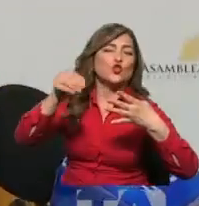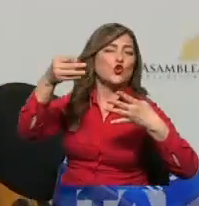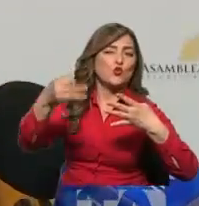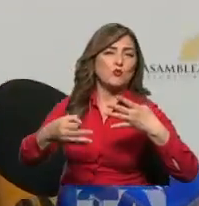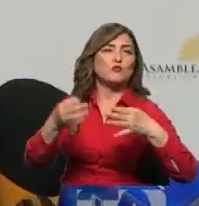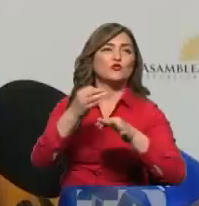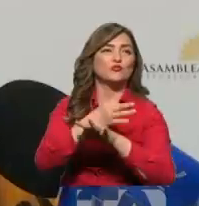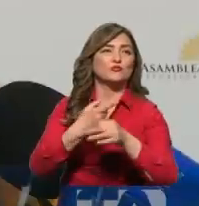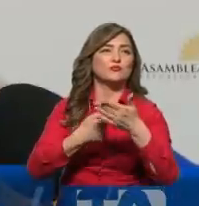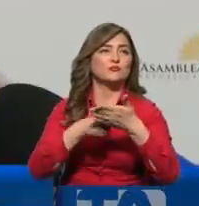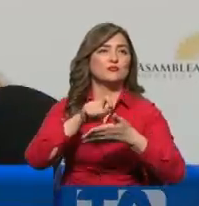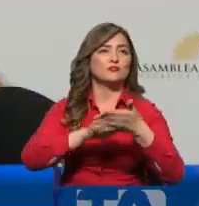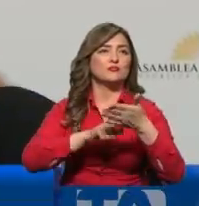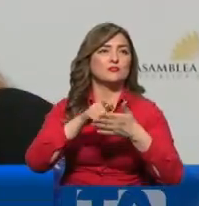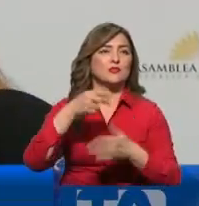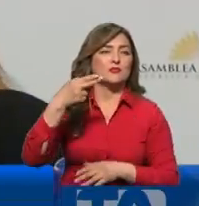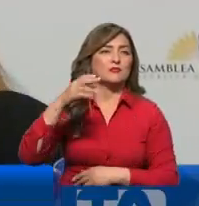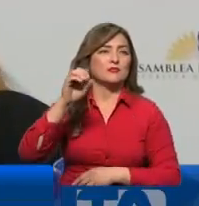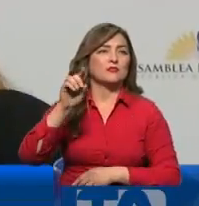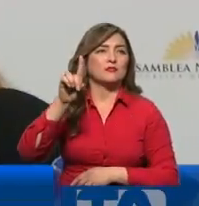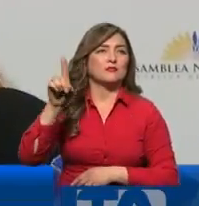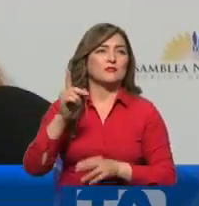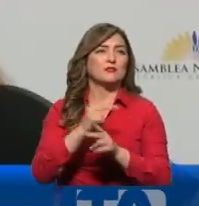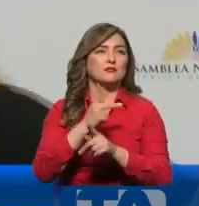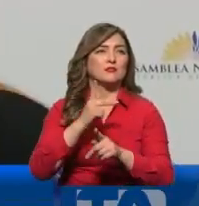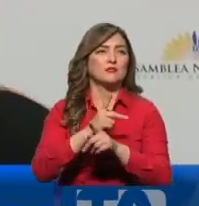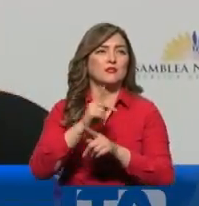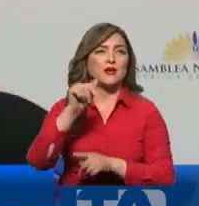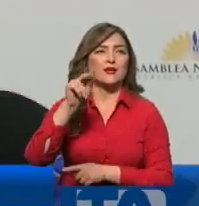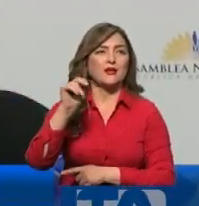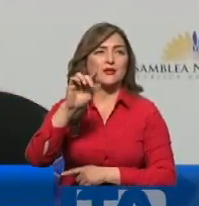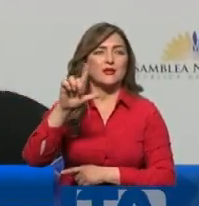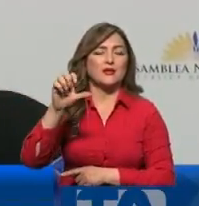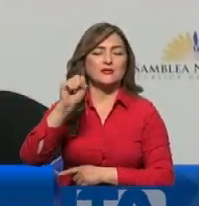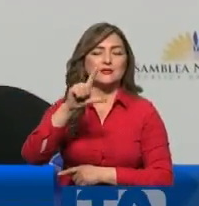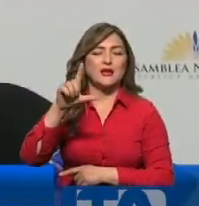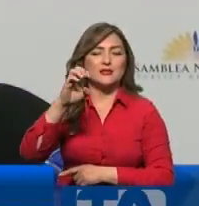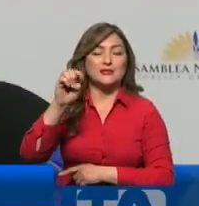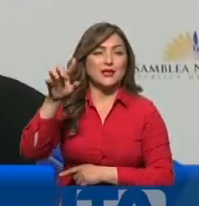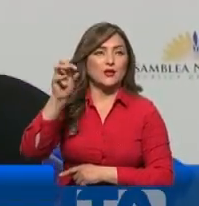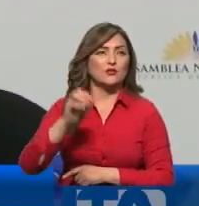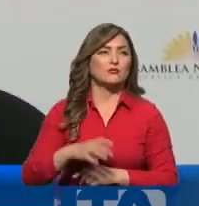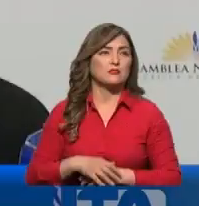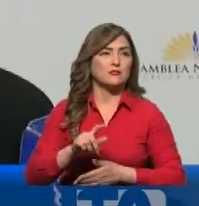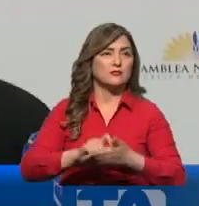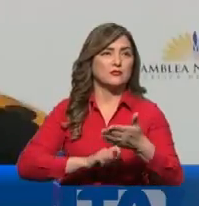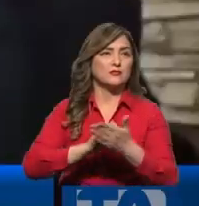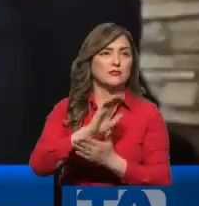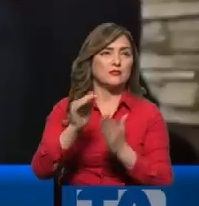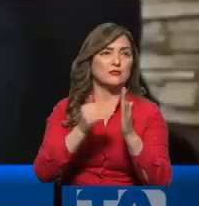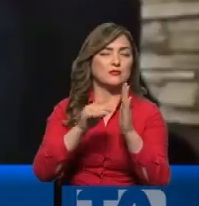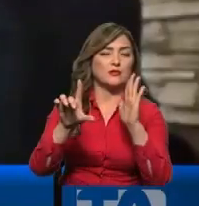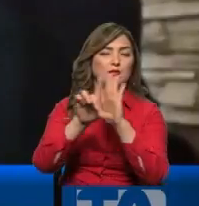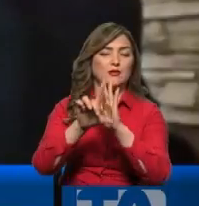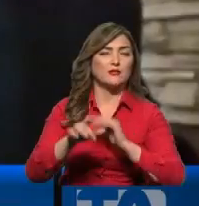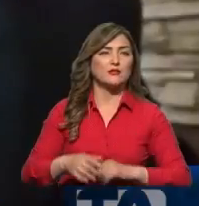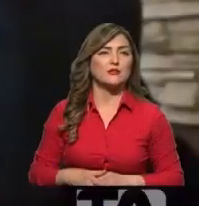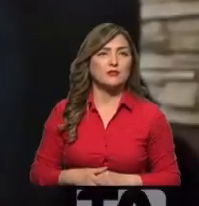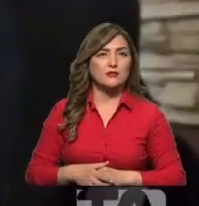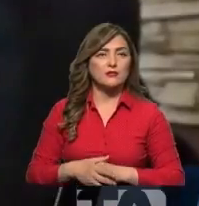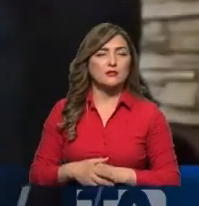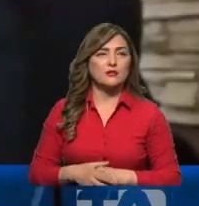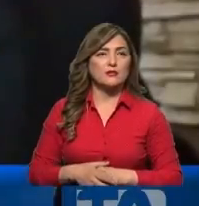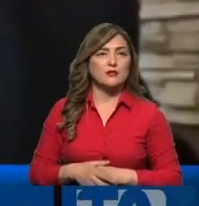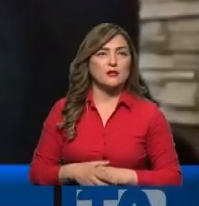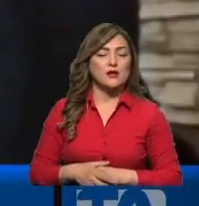como por ejemplo el contrato con hd se producciones de daniel salcedo porque este contrato se suscribió en plena violación de la ley lo que pasa es que muchos de los